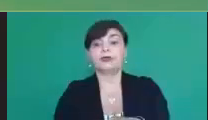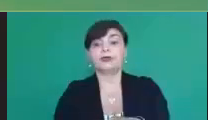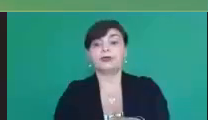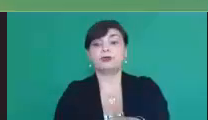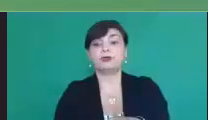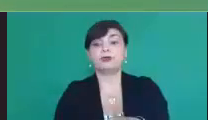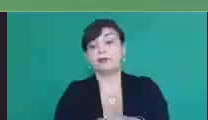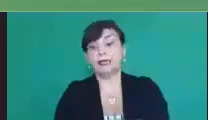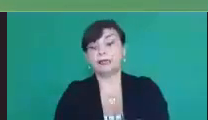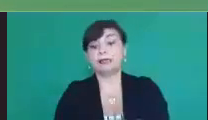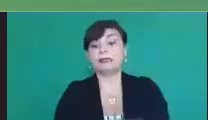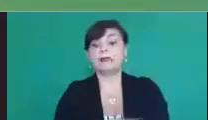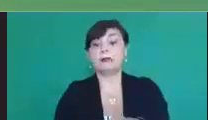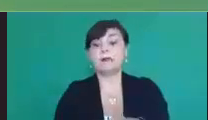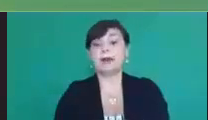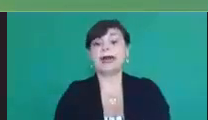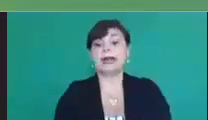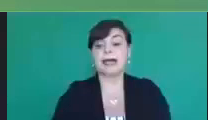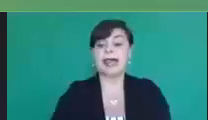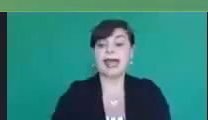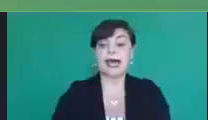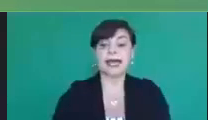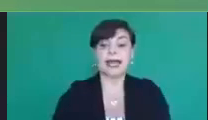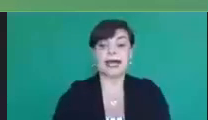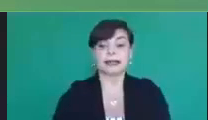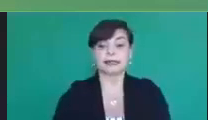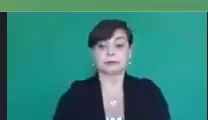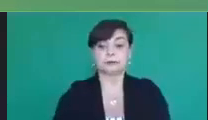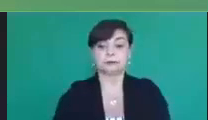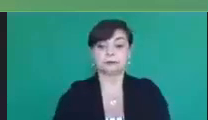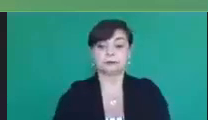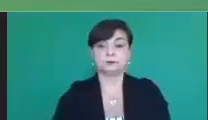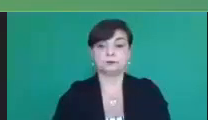potenciales contaminantes para la carne.